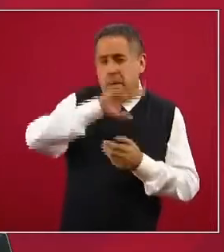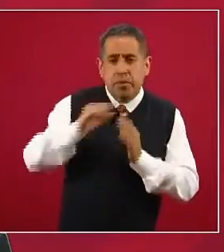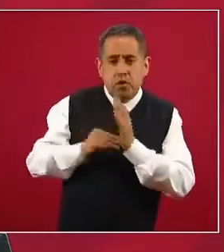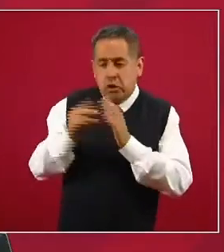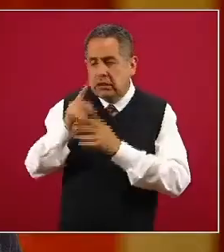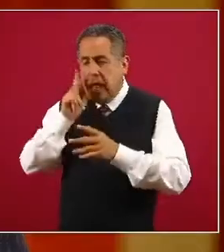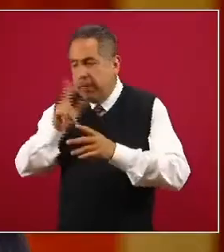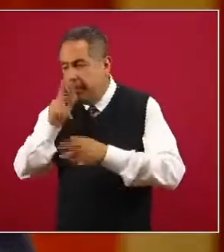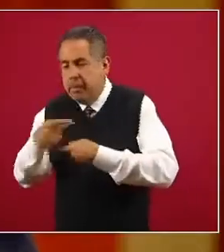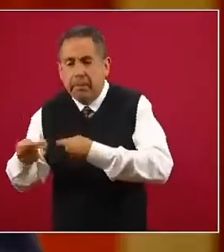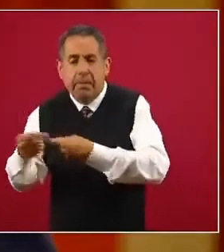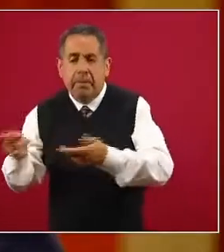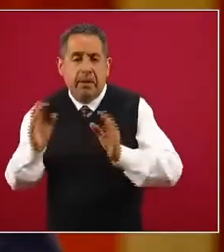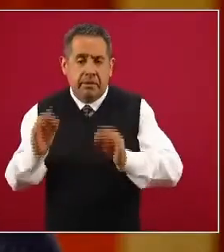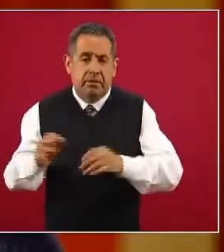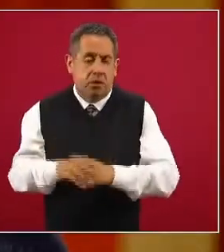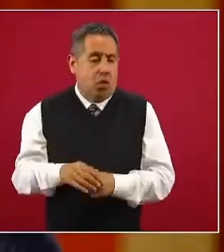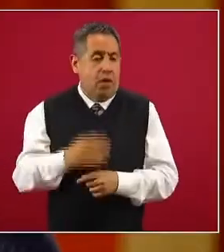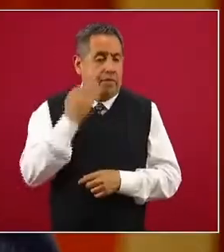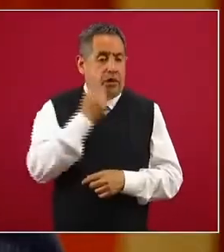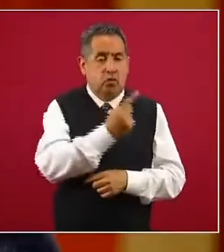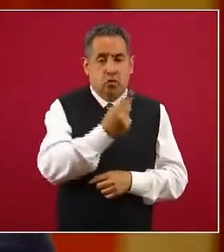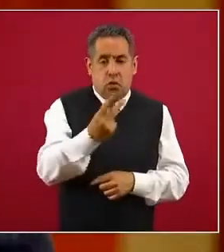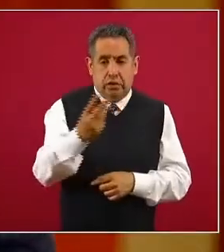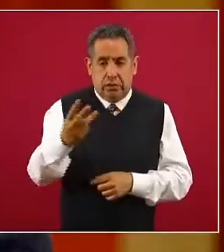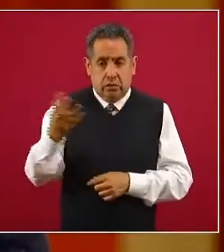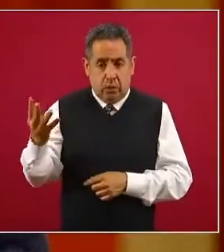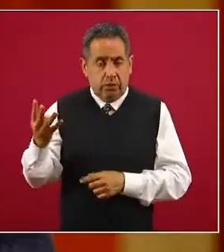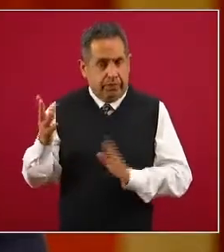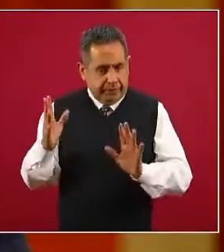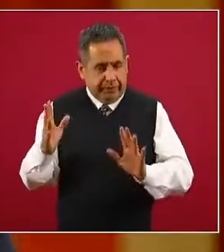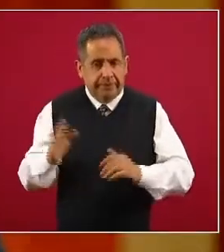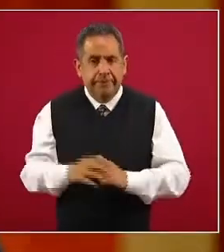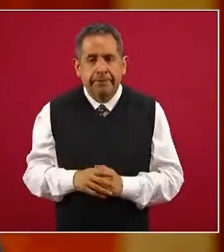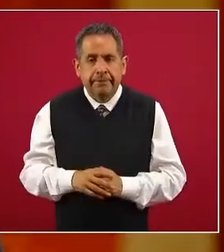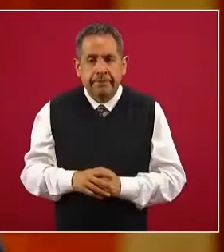evento. Entonces, fases 1, 2, 3, 4.